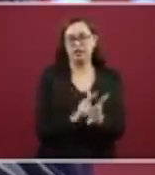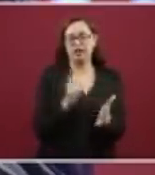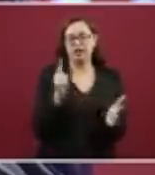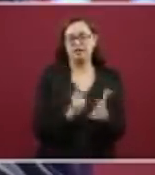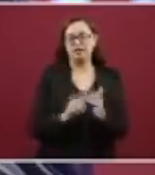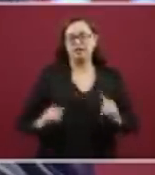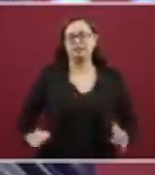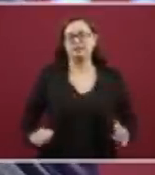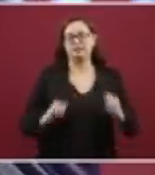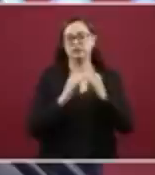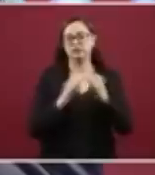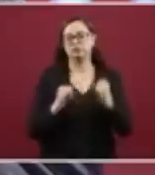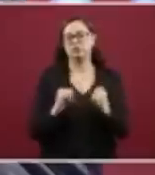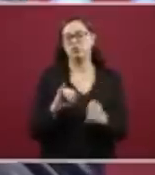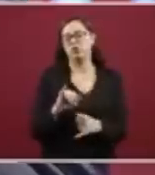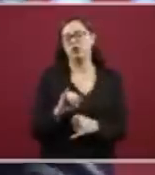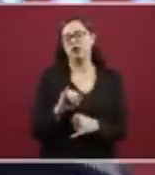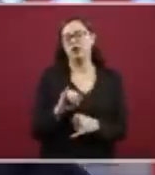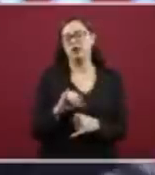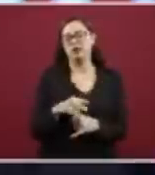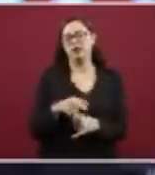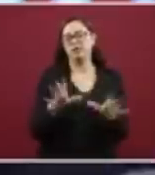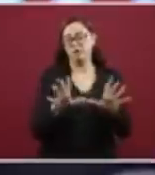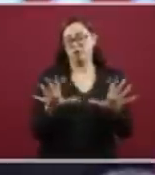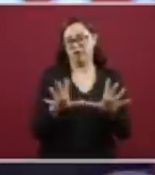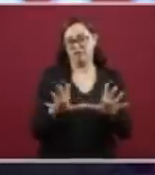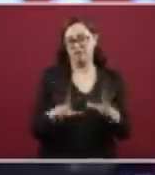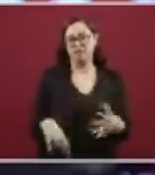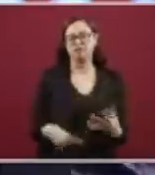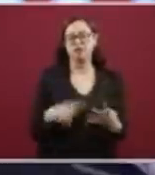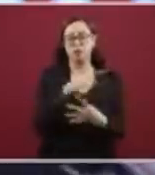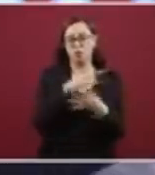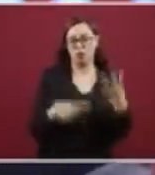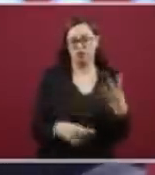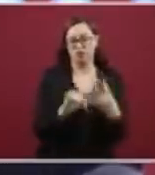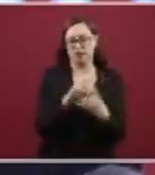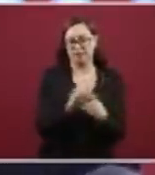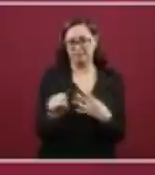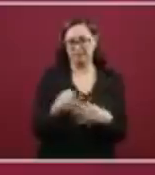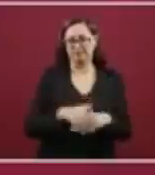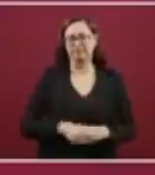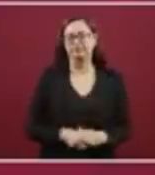de Vivienda y 4 de la Ley del Seguro Social.